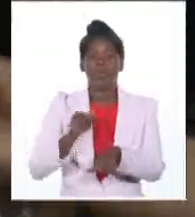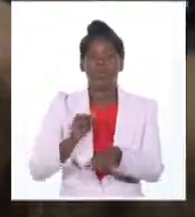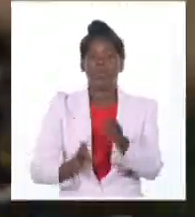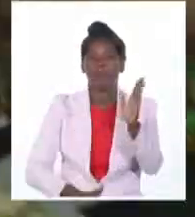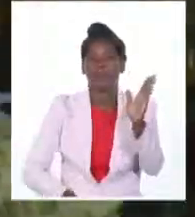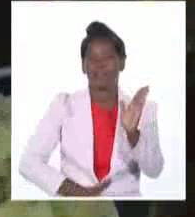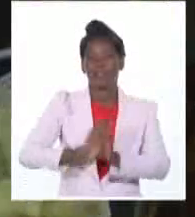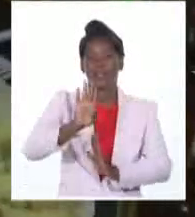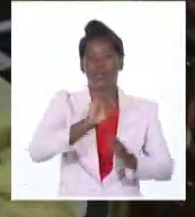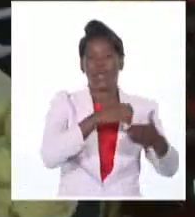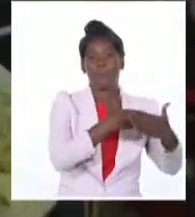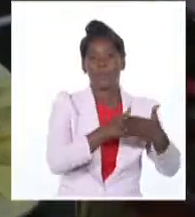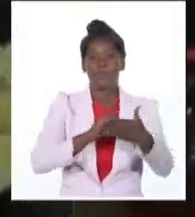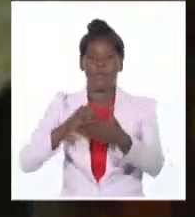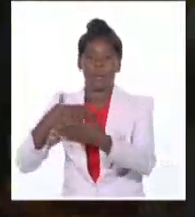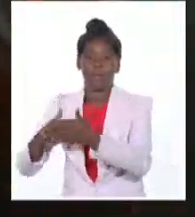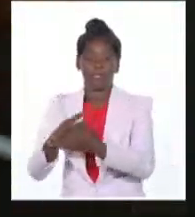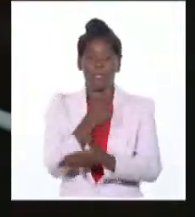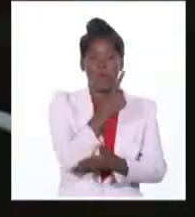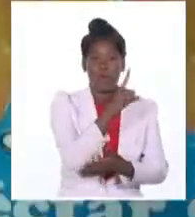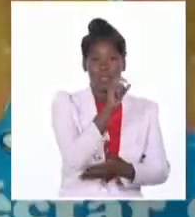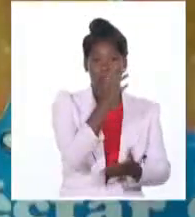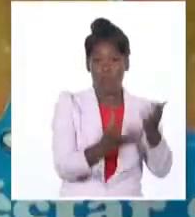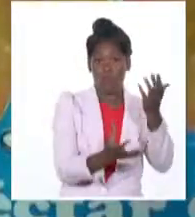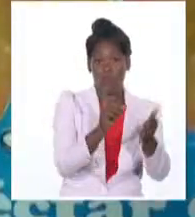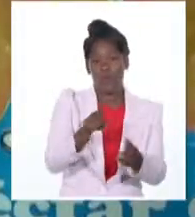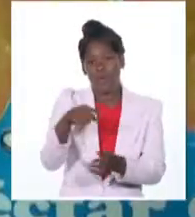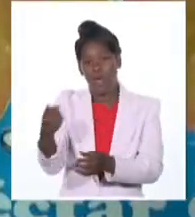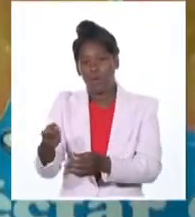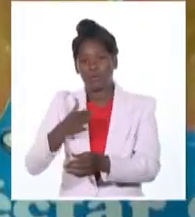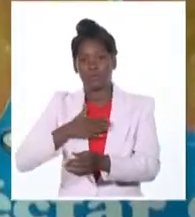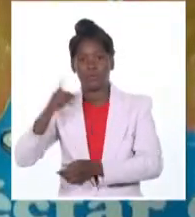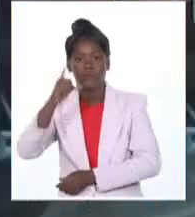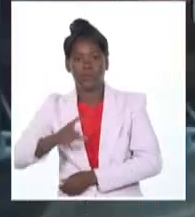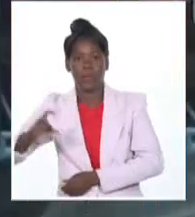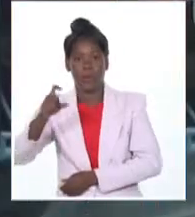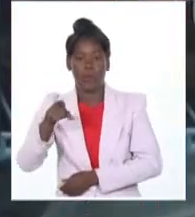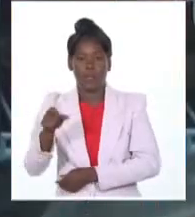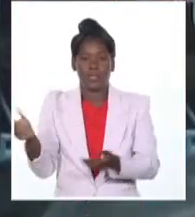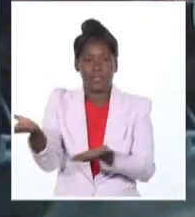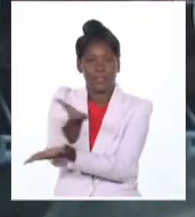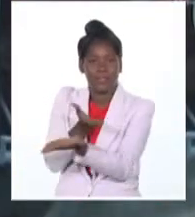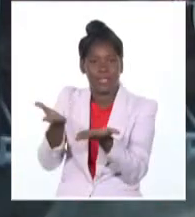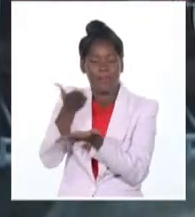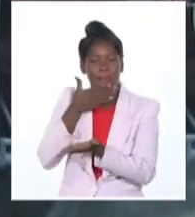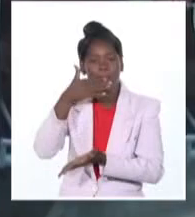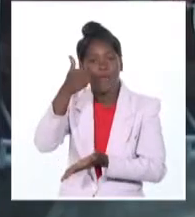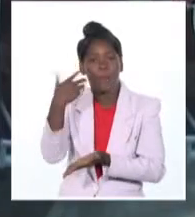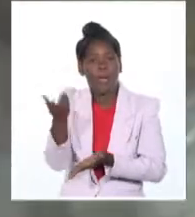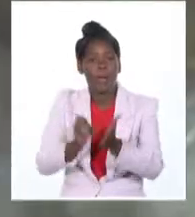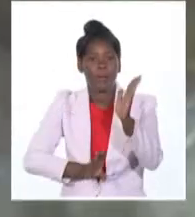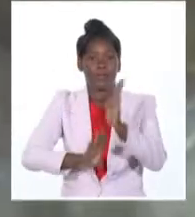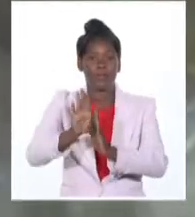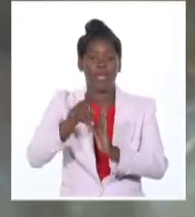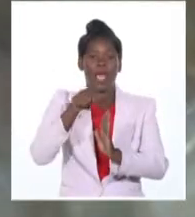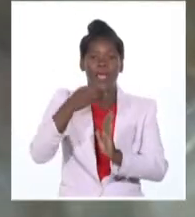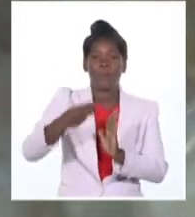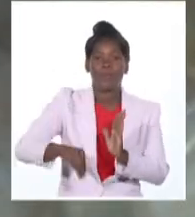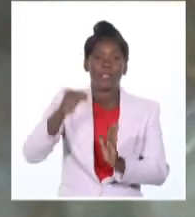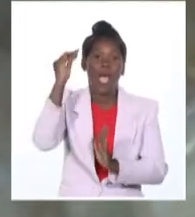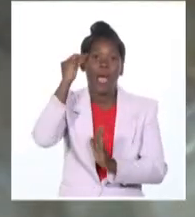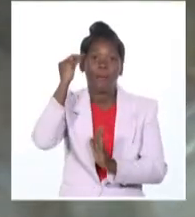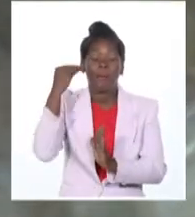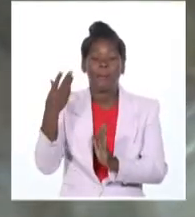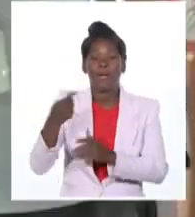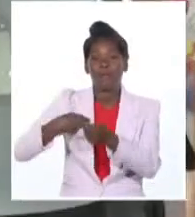Expo Cam de Cienfuegos y Camagüey respectivamente, así como el intercambio de experiencias y el incentivo de la exportación, la importación